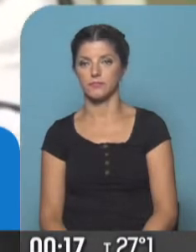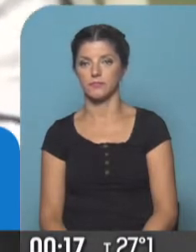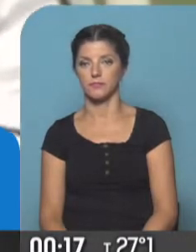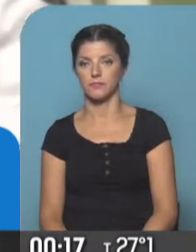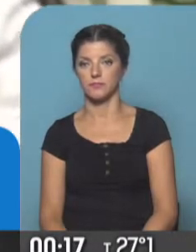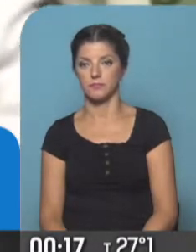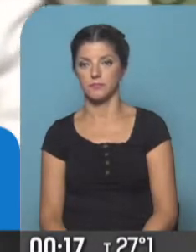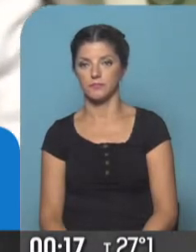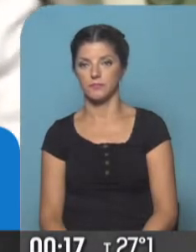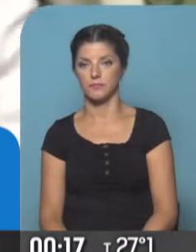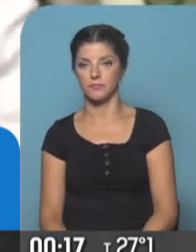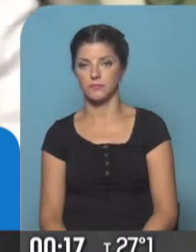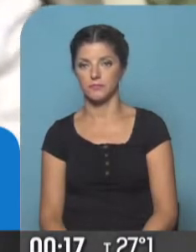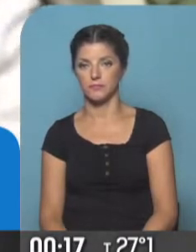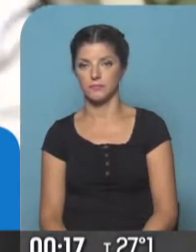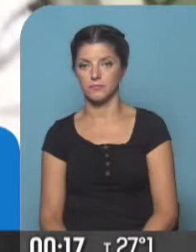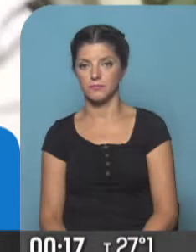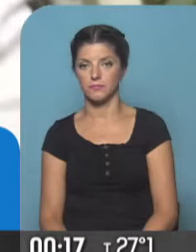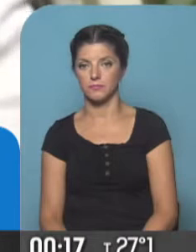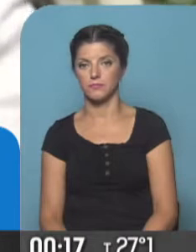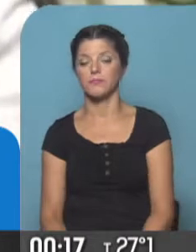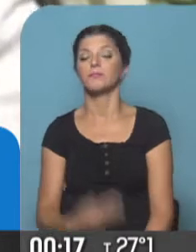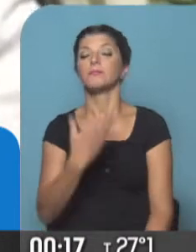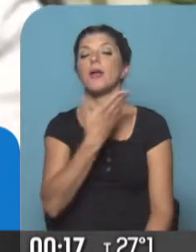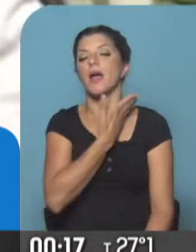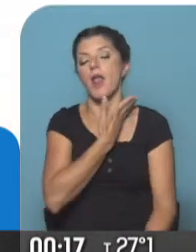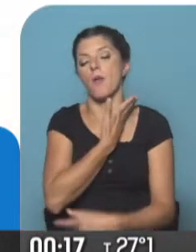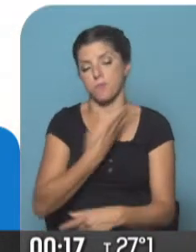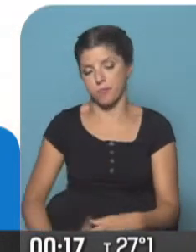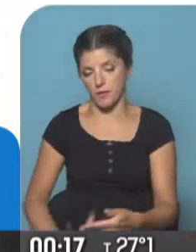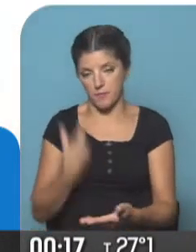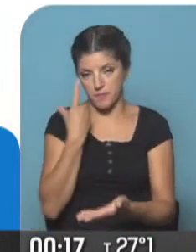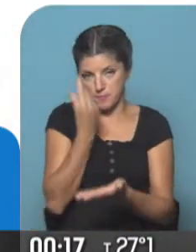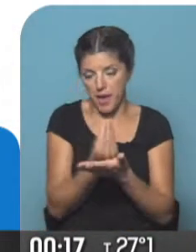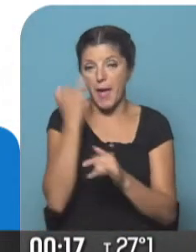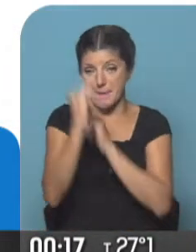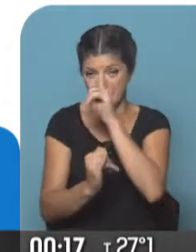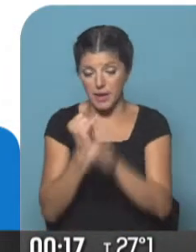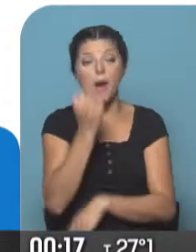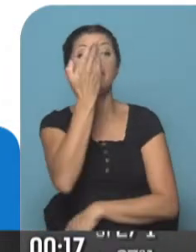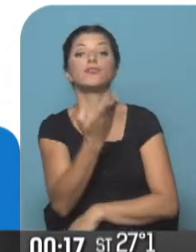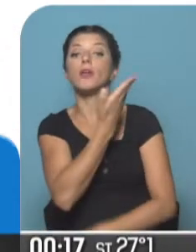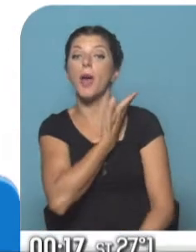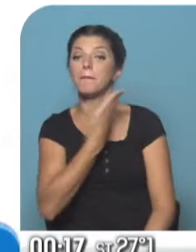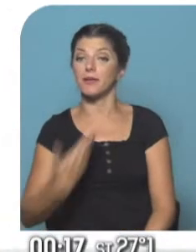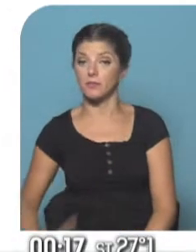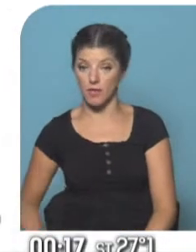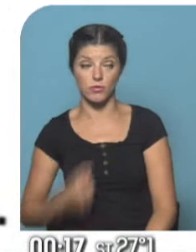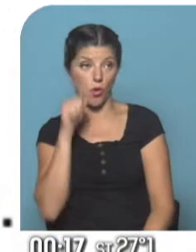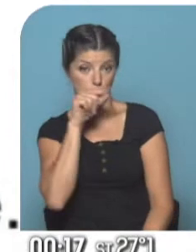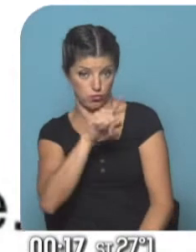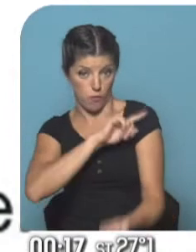Un comunicado de la presidencia explica que el presidente de la República, en uso de las atribuciones que le confiere